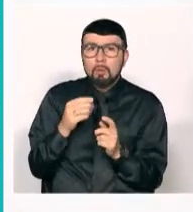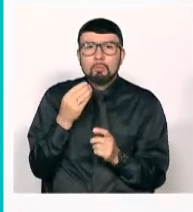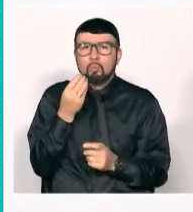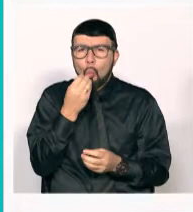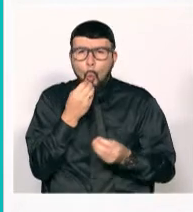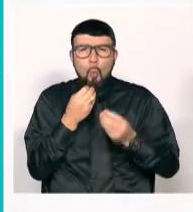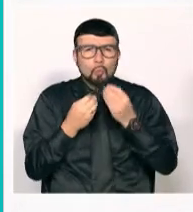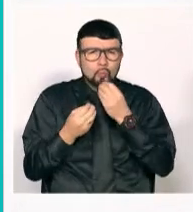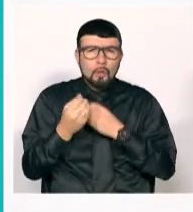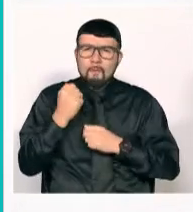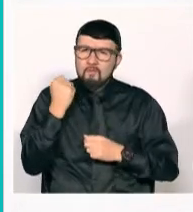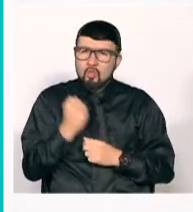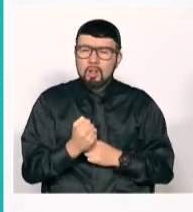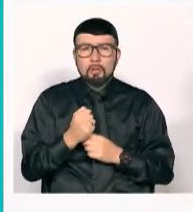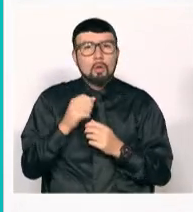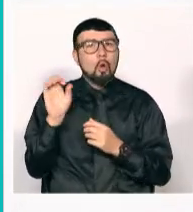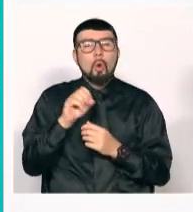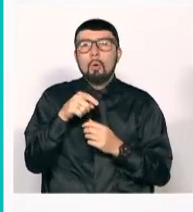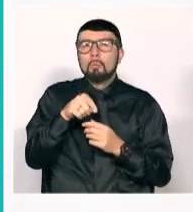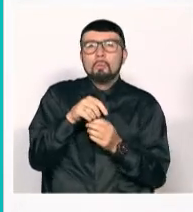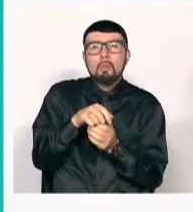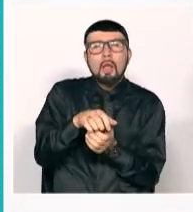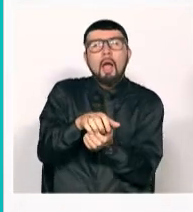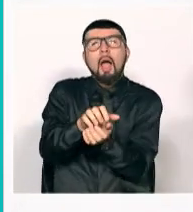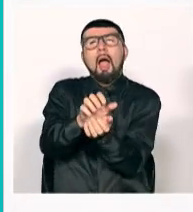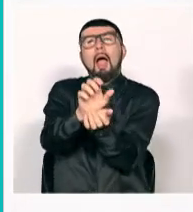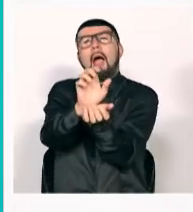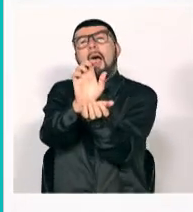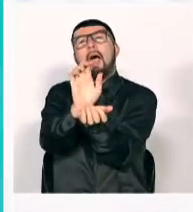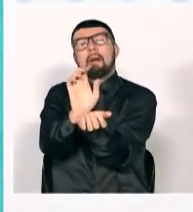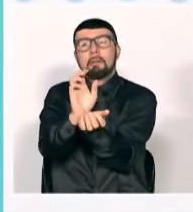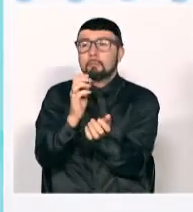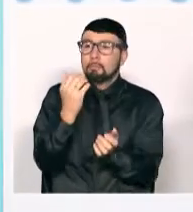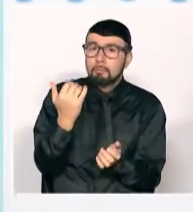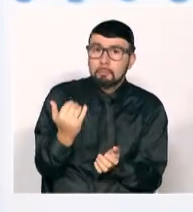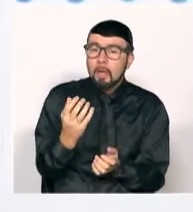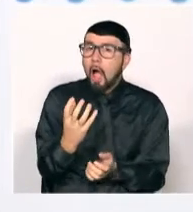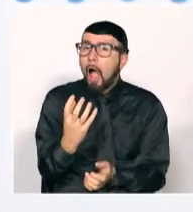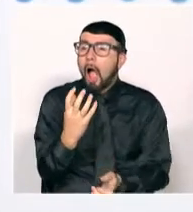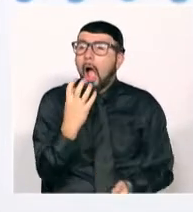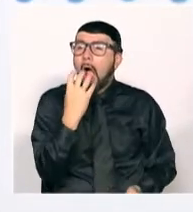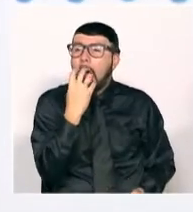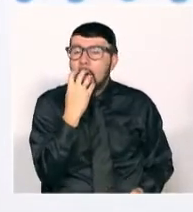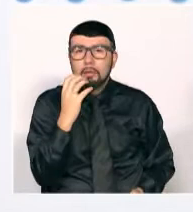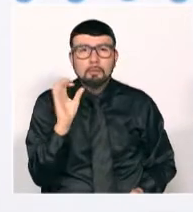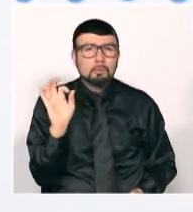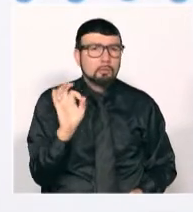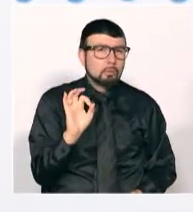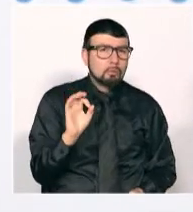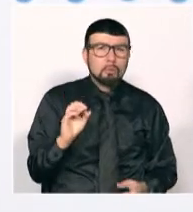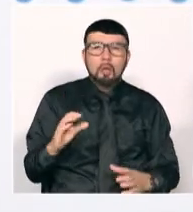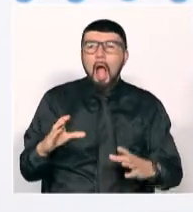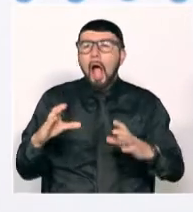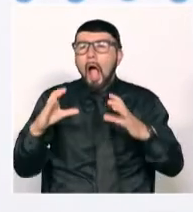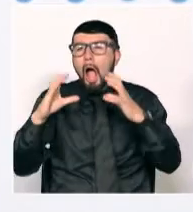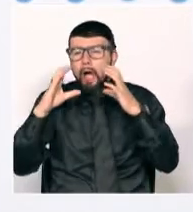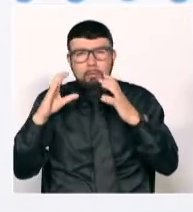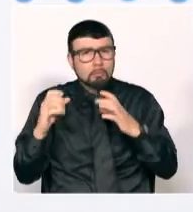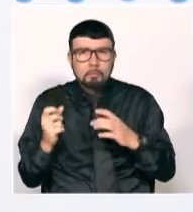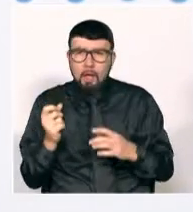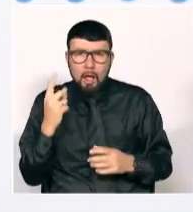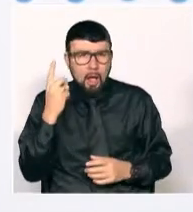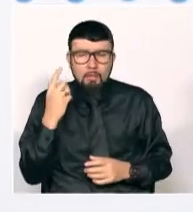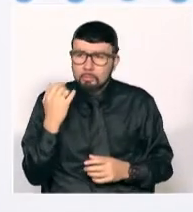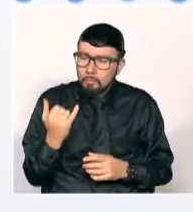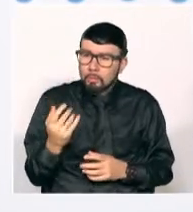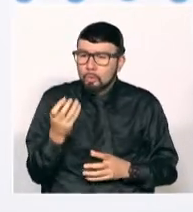más fuerte o abrimos la boca para coger un alimento mayor como una manzana o cuando nos